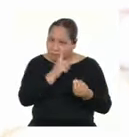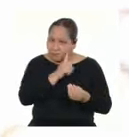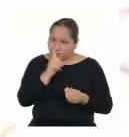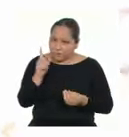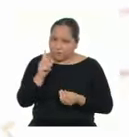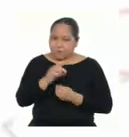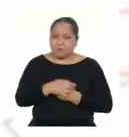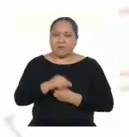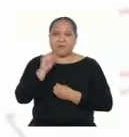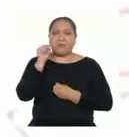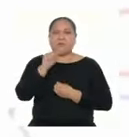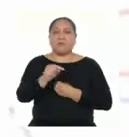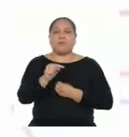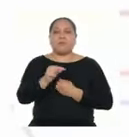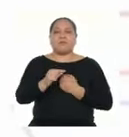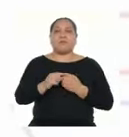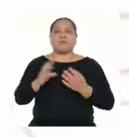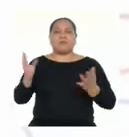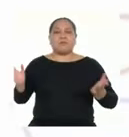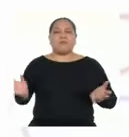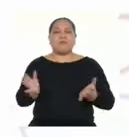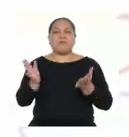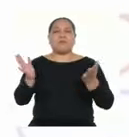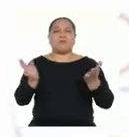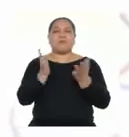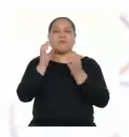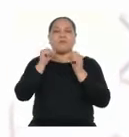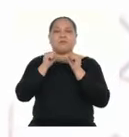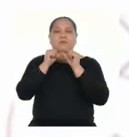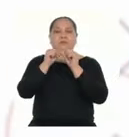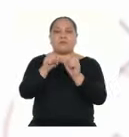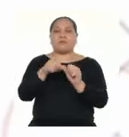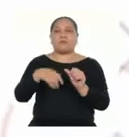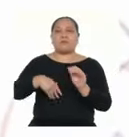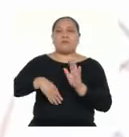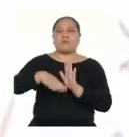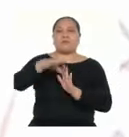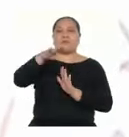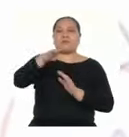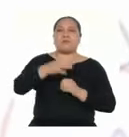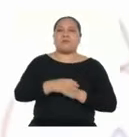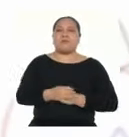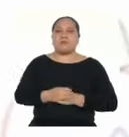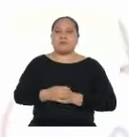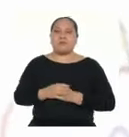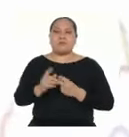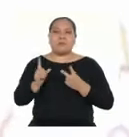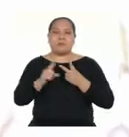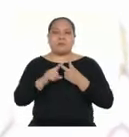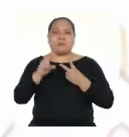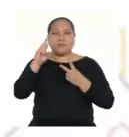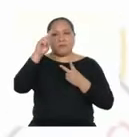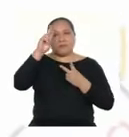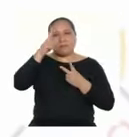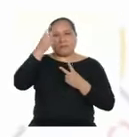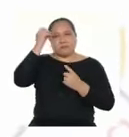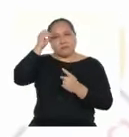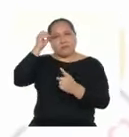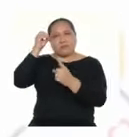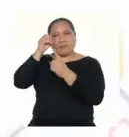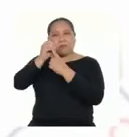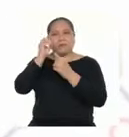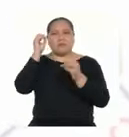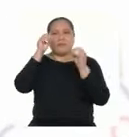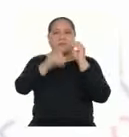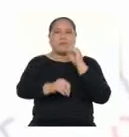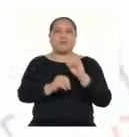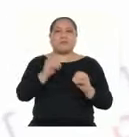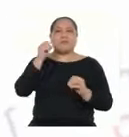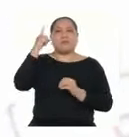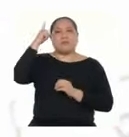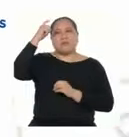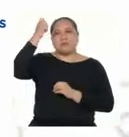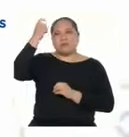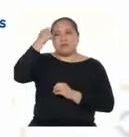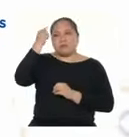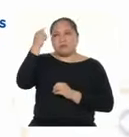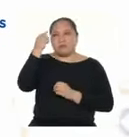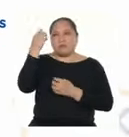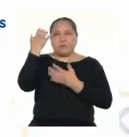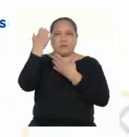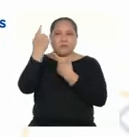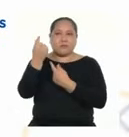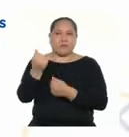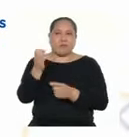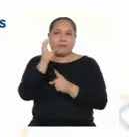estos, sino a su potenciación continua. Y segundo, crear condiciones políticas,